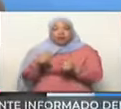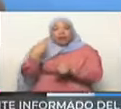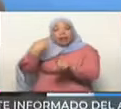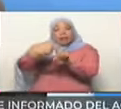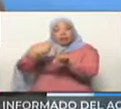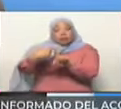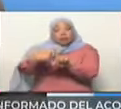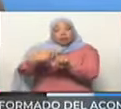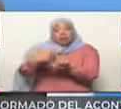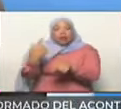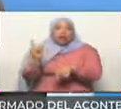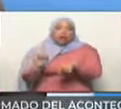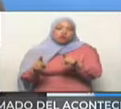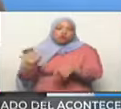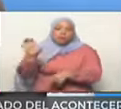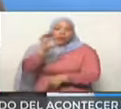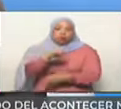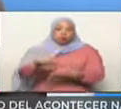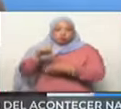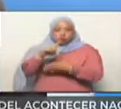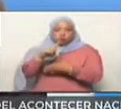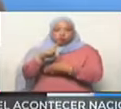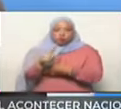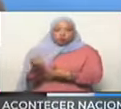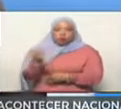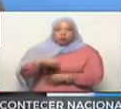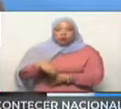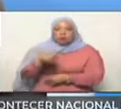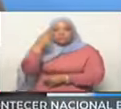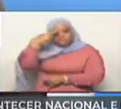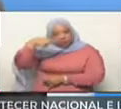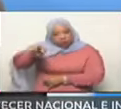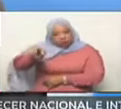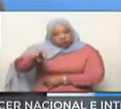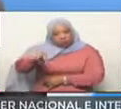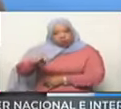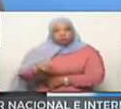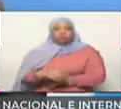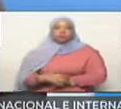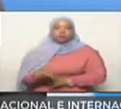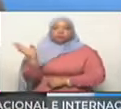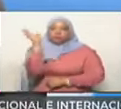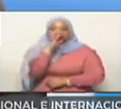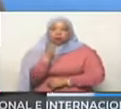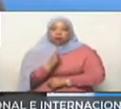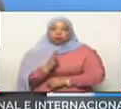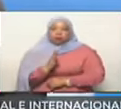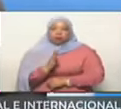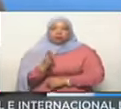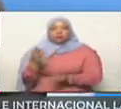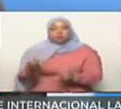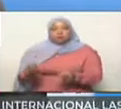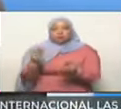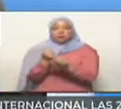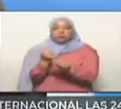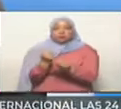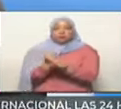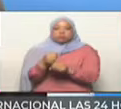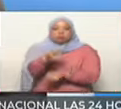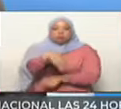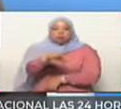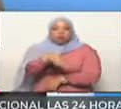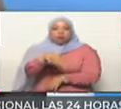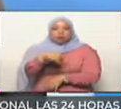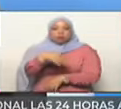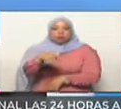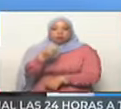países de América Latina y el Caribe que se han incorporado. Se incorporó México, se incorporó también Brasil. Para nosotros es una oportunidad teniendo estos espacios acuáticos